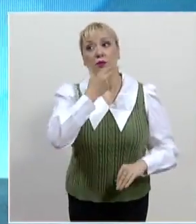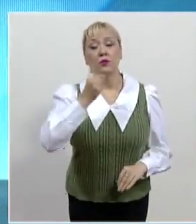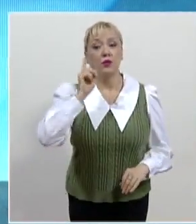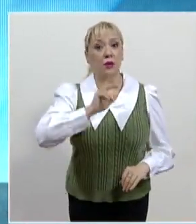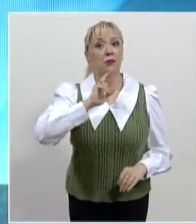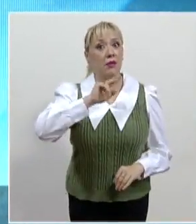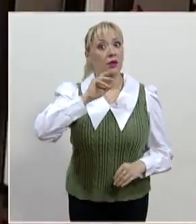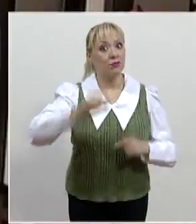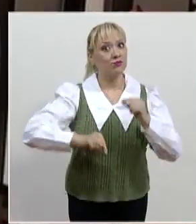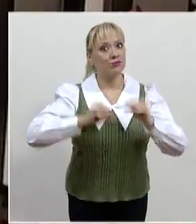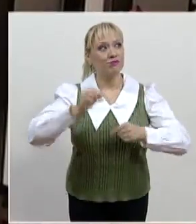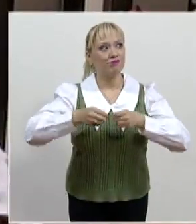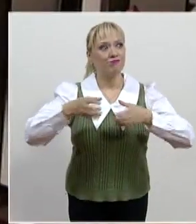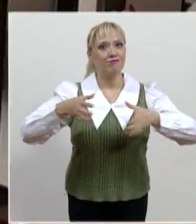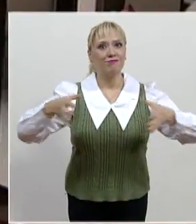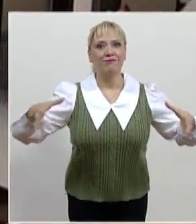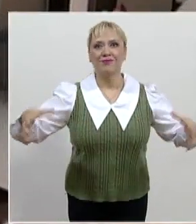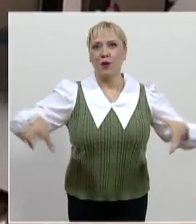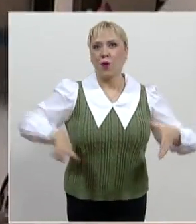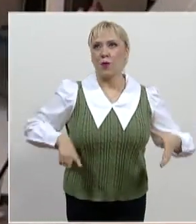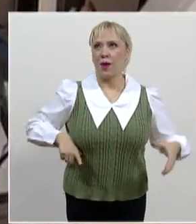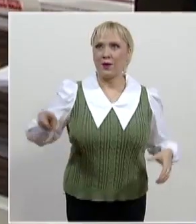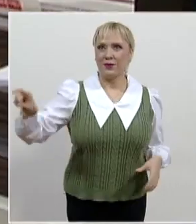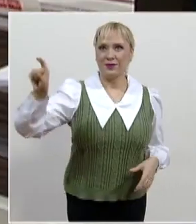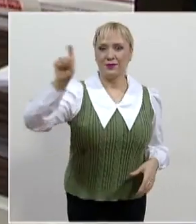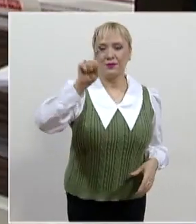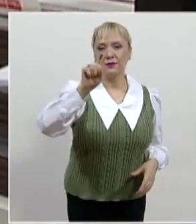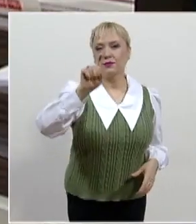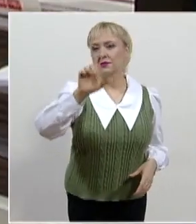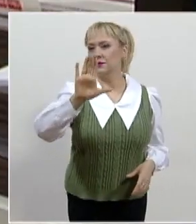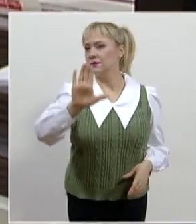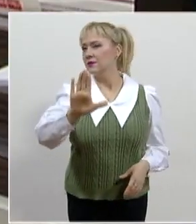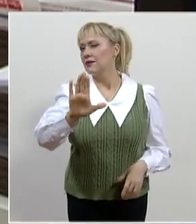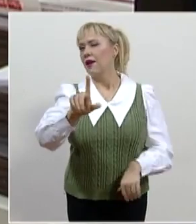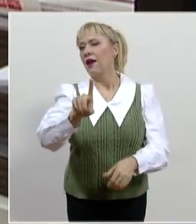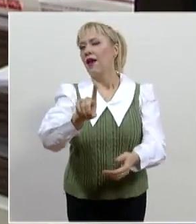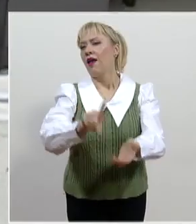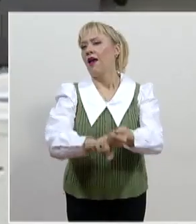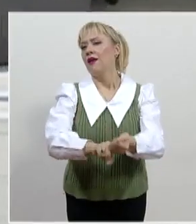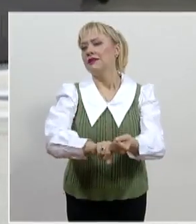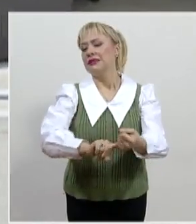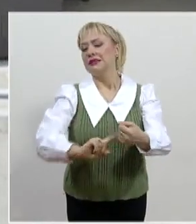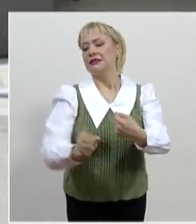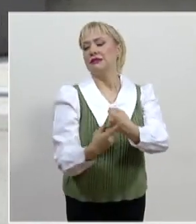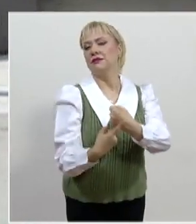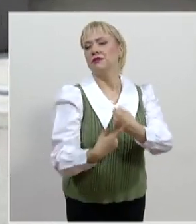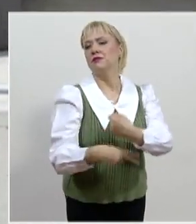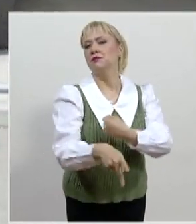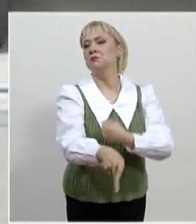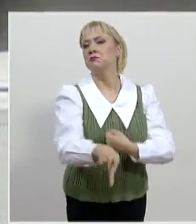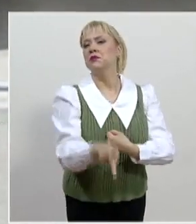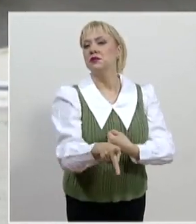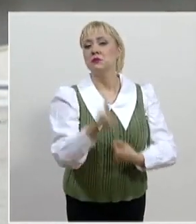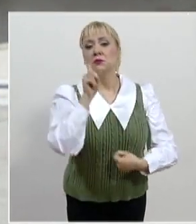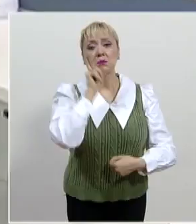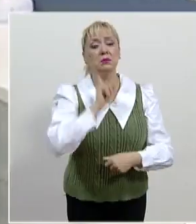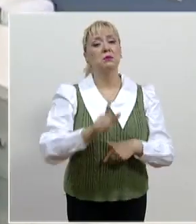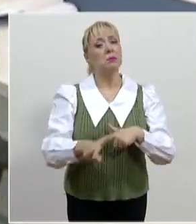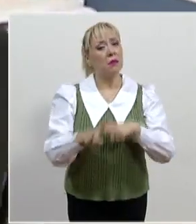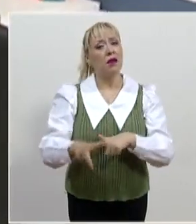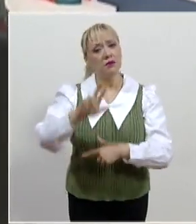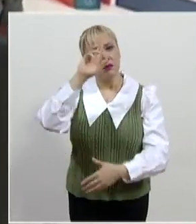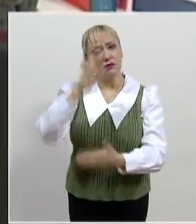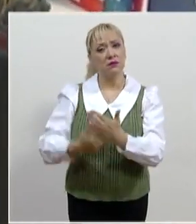que tiene que ver con la integración de los órganos de gobierno, es un espejismo, pues persiste la violencia contra las mujeres. Así lo aseguró